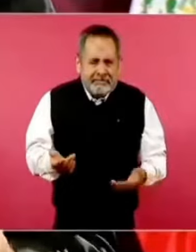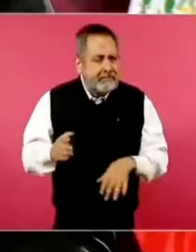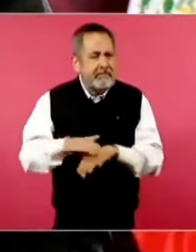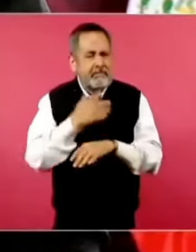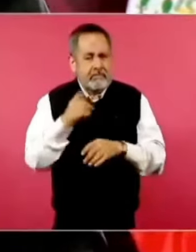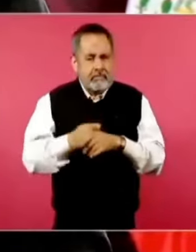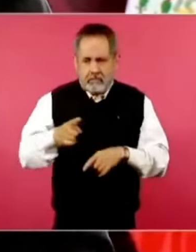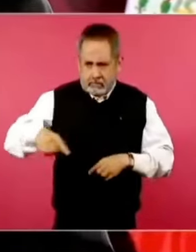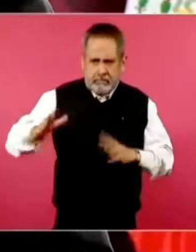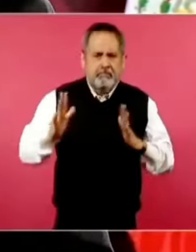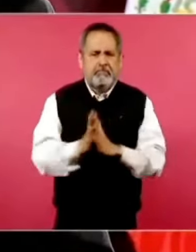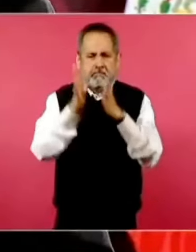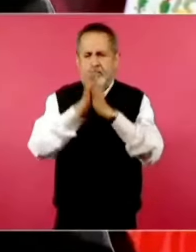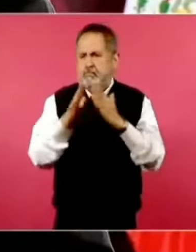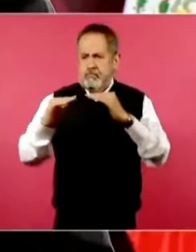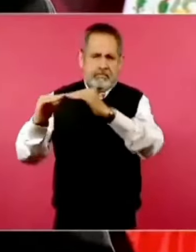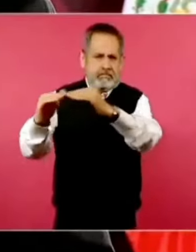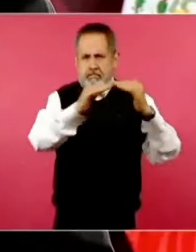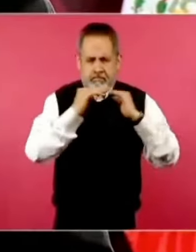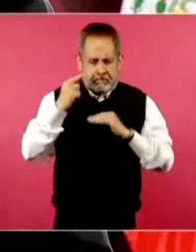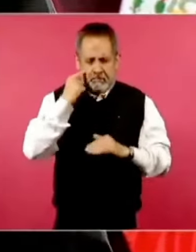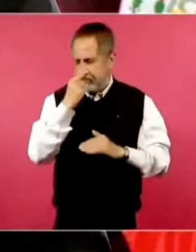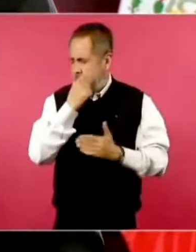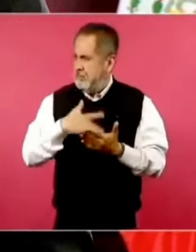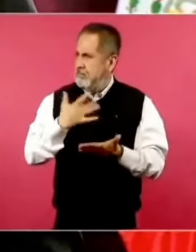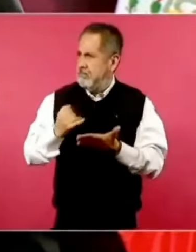la democracia?